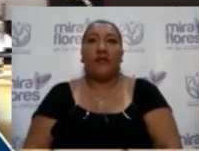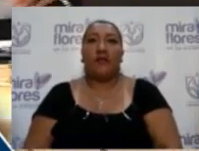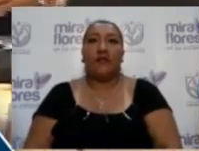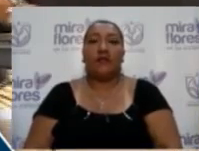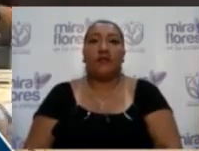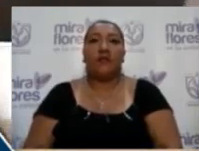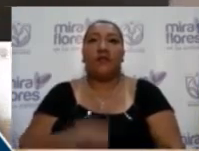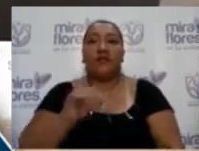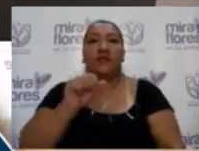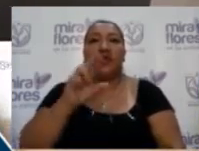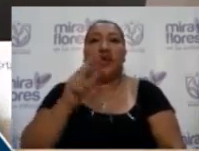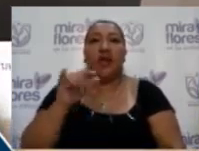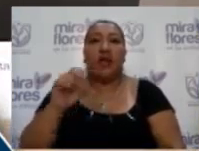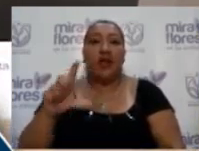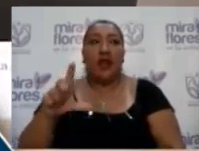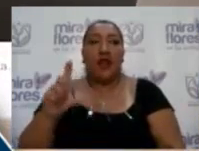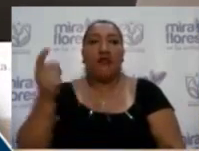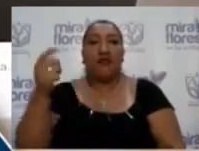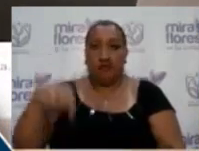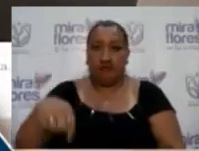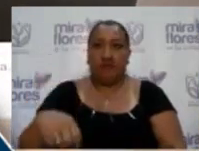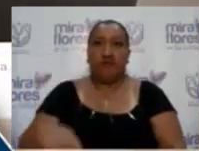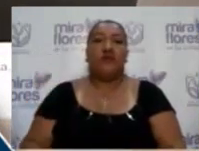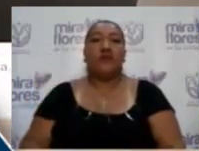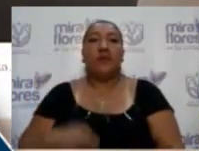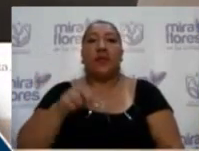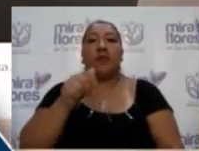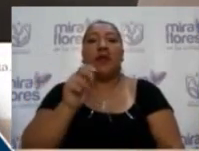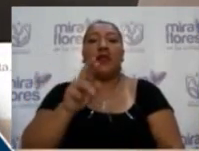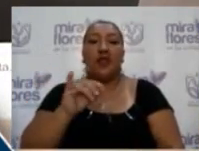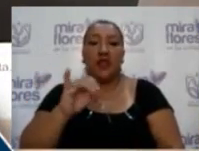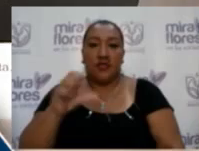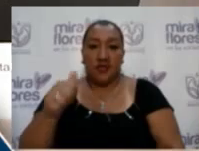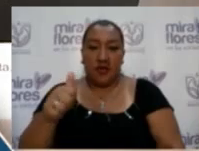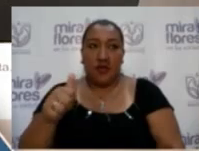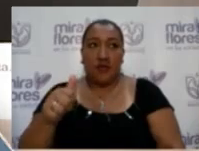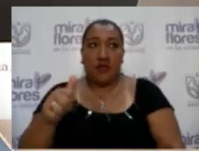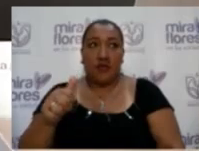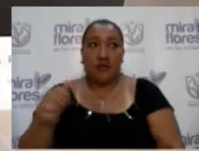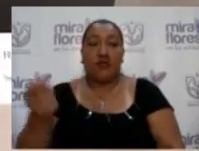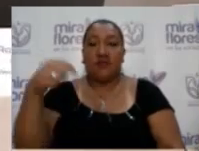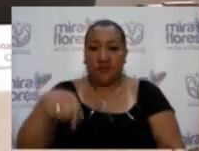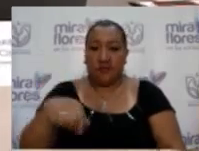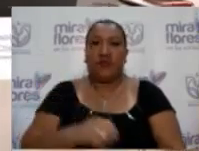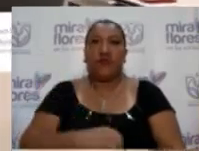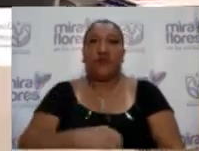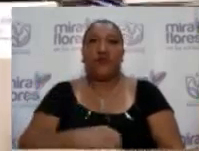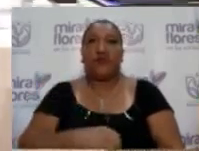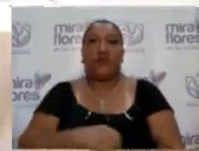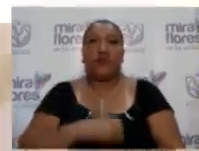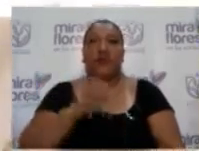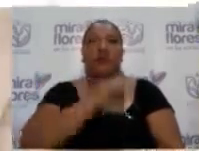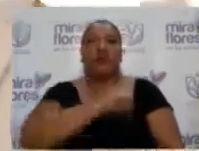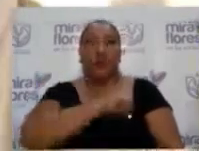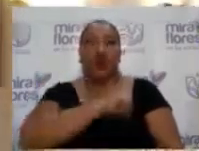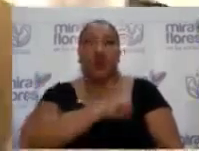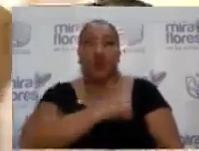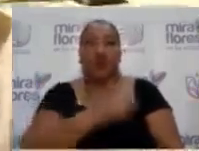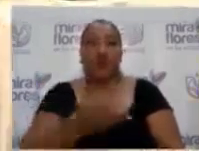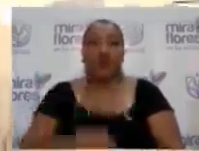Señor Israel Acuña Wonkokis. Presente. Señora Patricia María del Río Jiménez de Olavide. Presente. Señora Susana